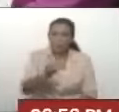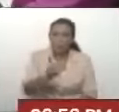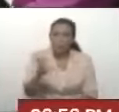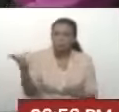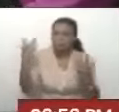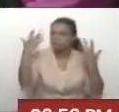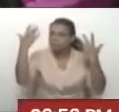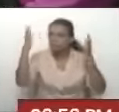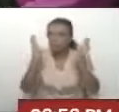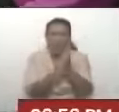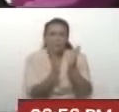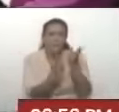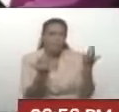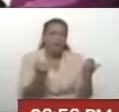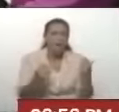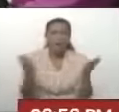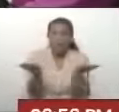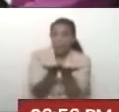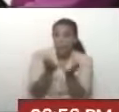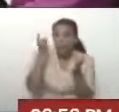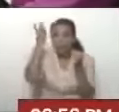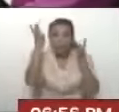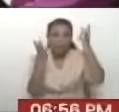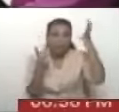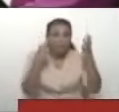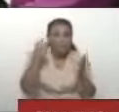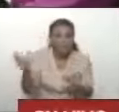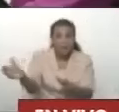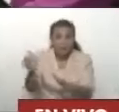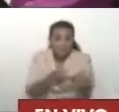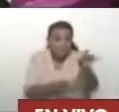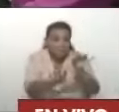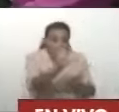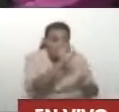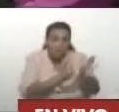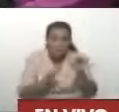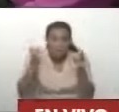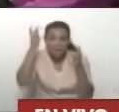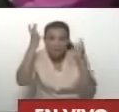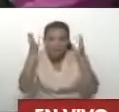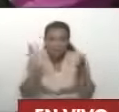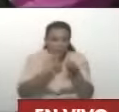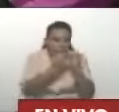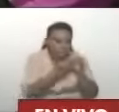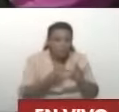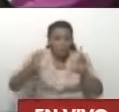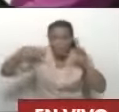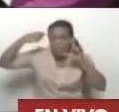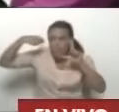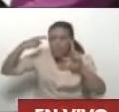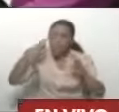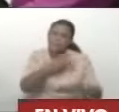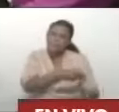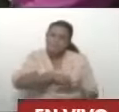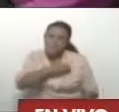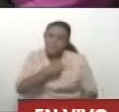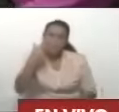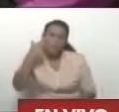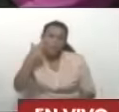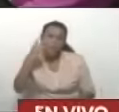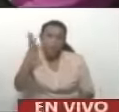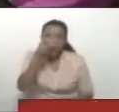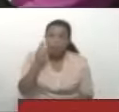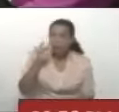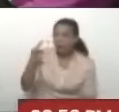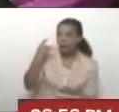alboroto creativo, con una escuela para creadores de contenido y además con videos, con una misión de videos para que